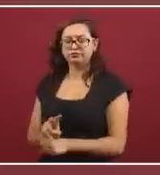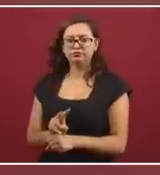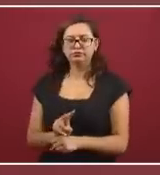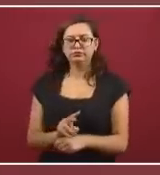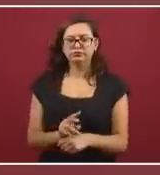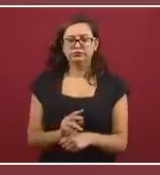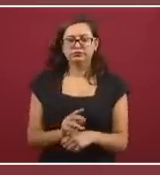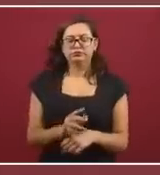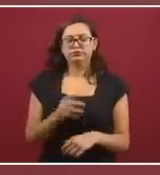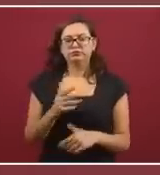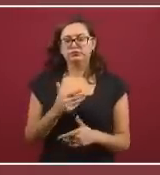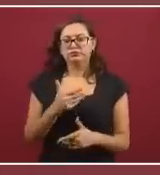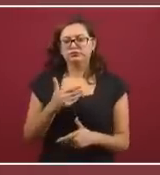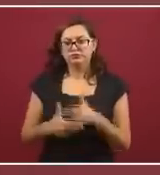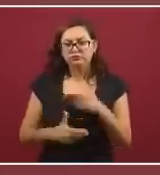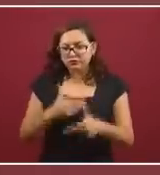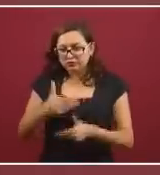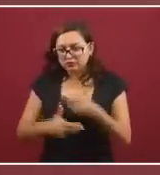revisión